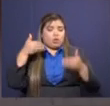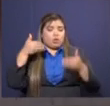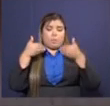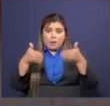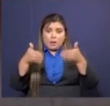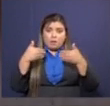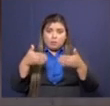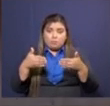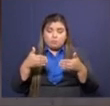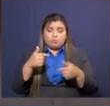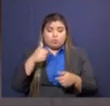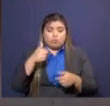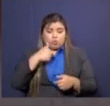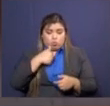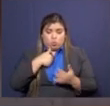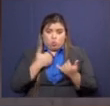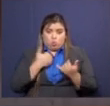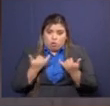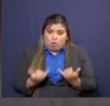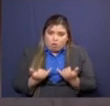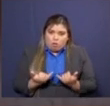tengo en esta circunstancia